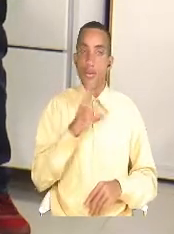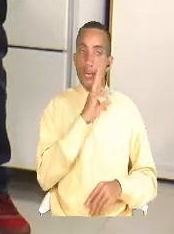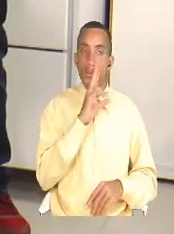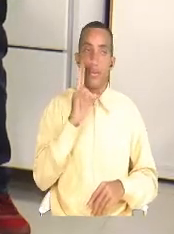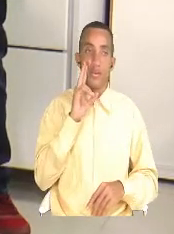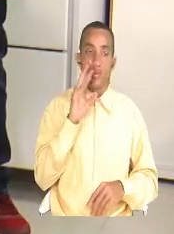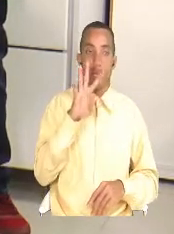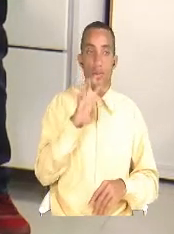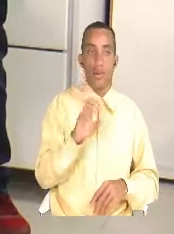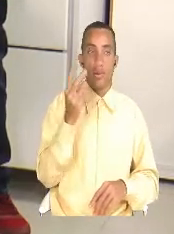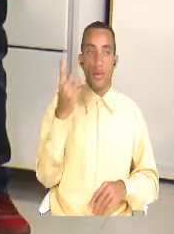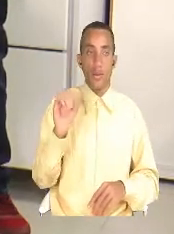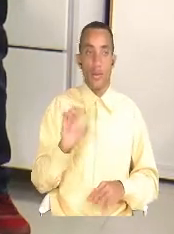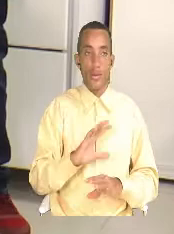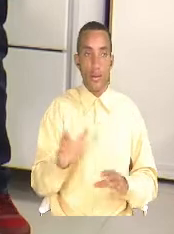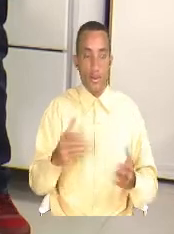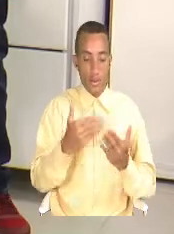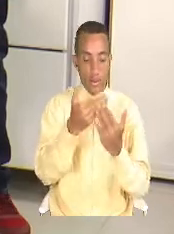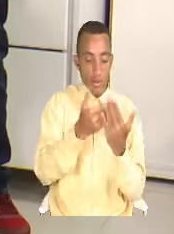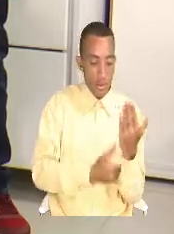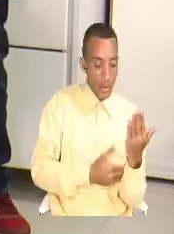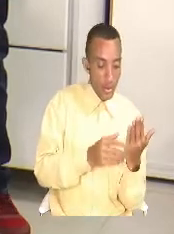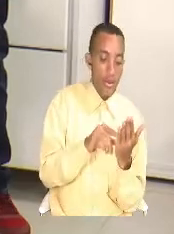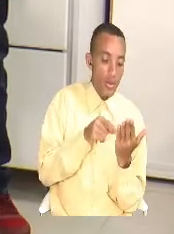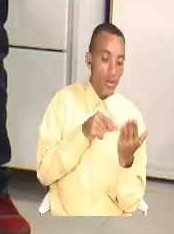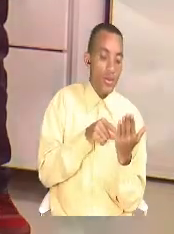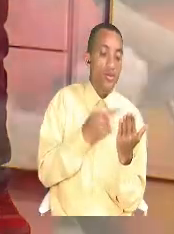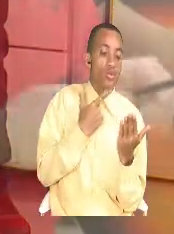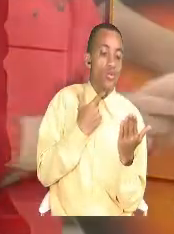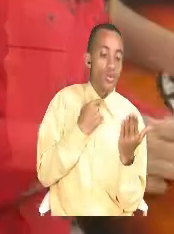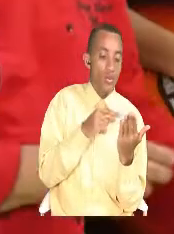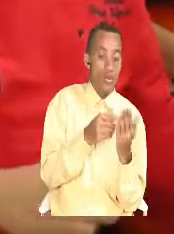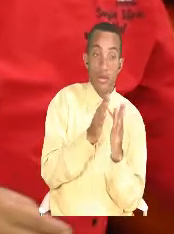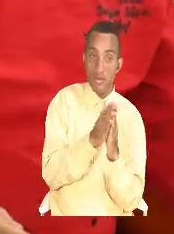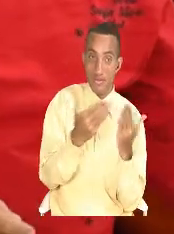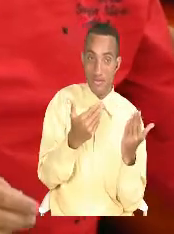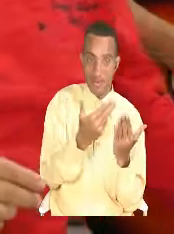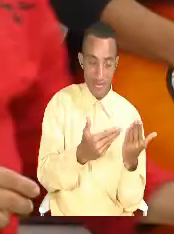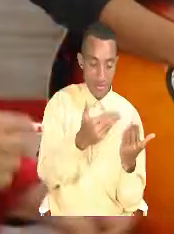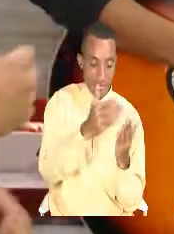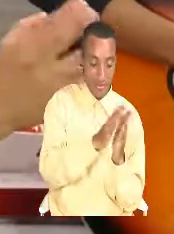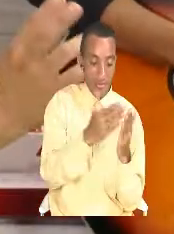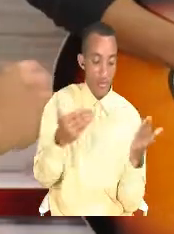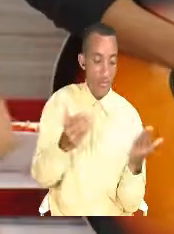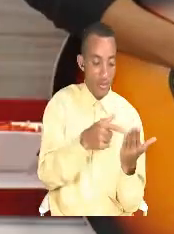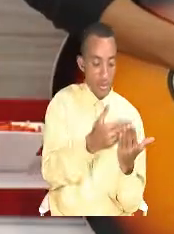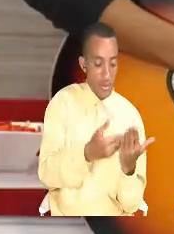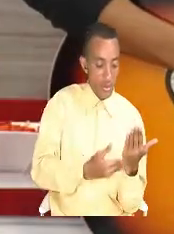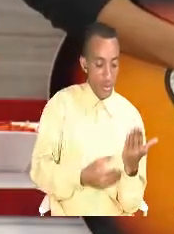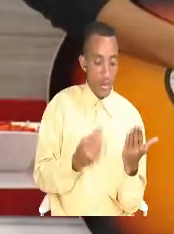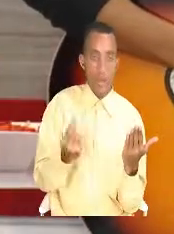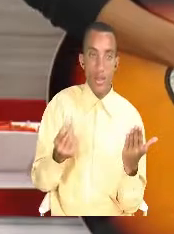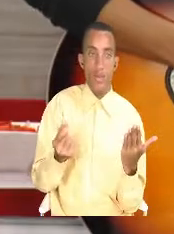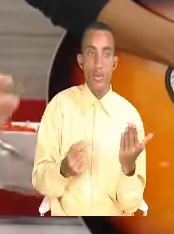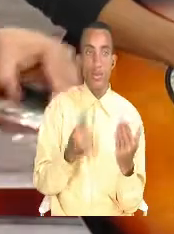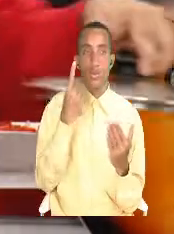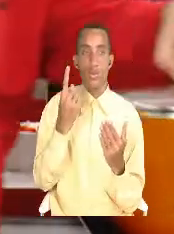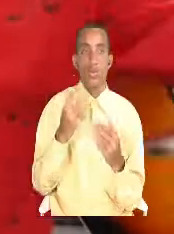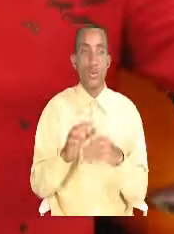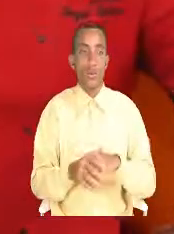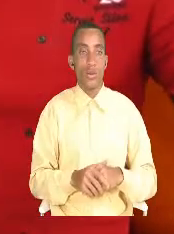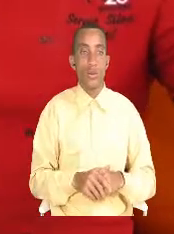920 y son platos a la carta. Entonces tienen que ser una preparación muy rápida, que si es un solo plato,